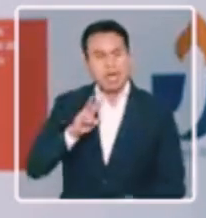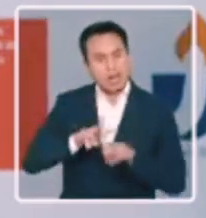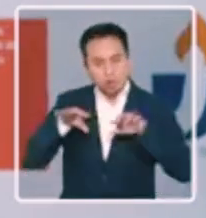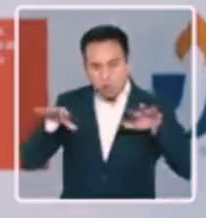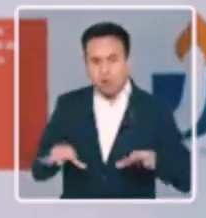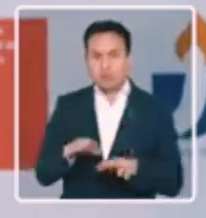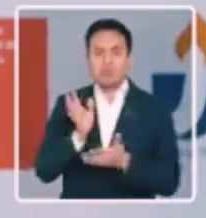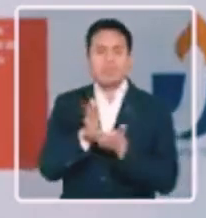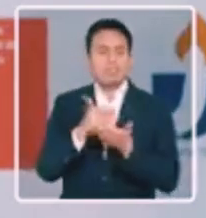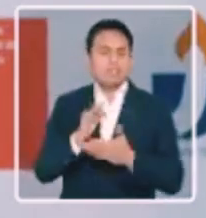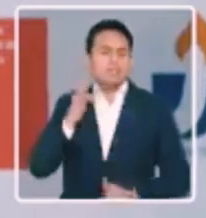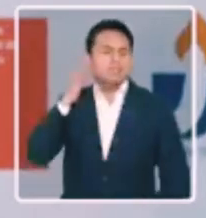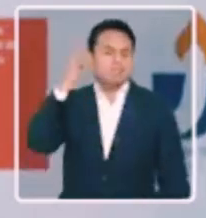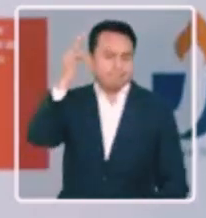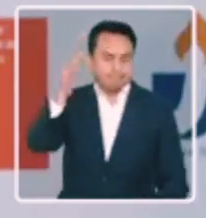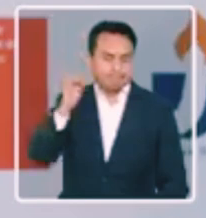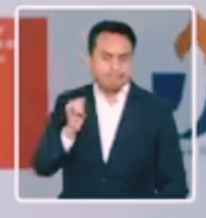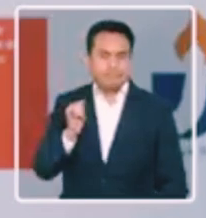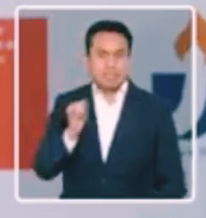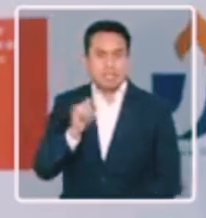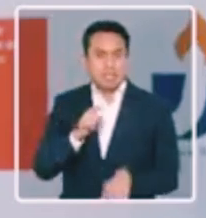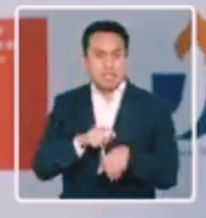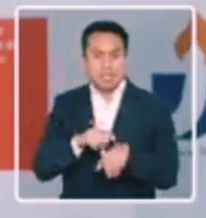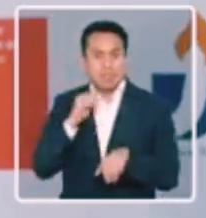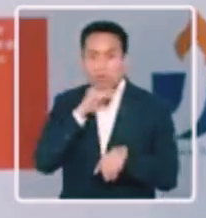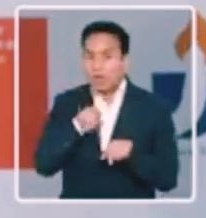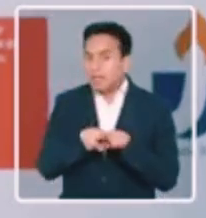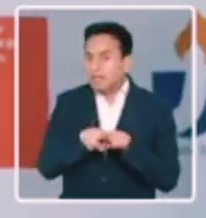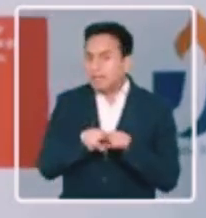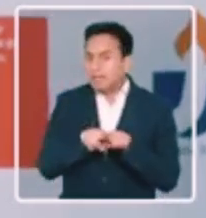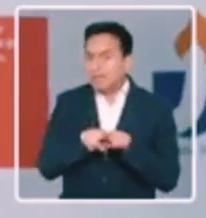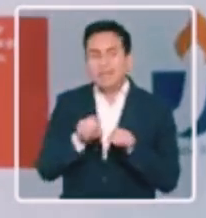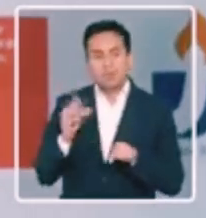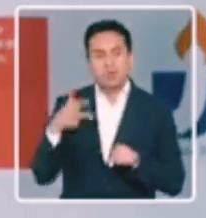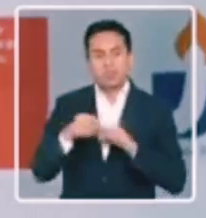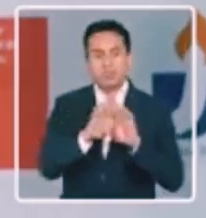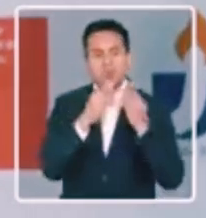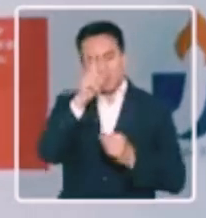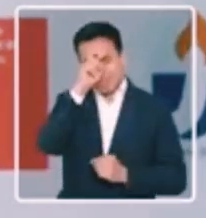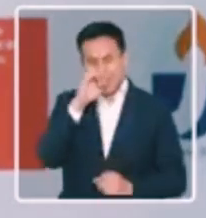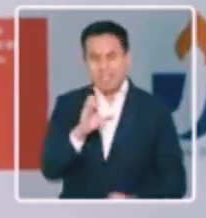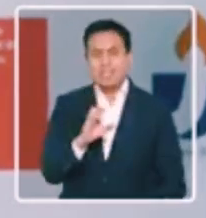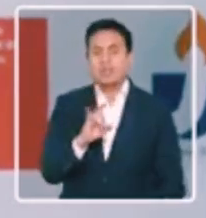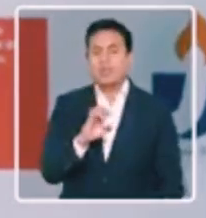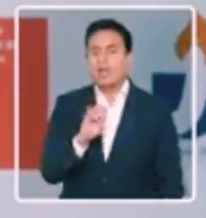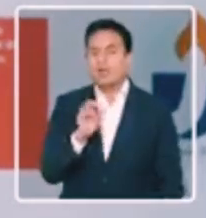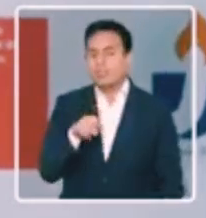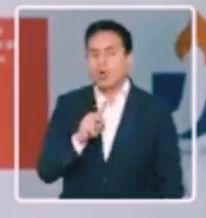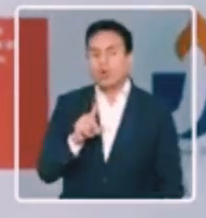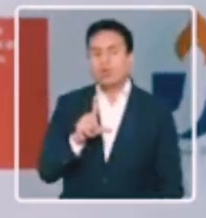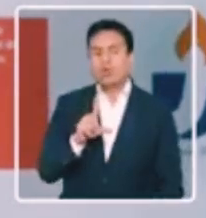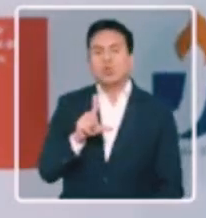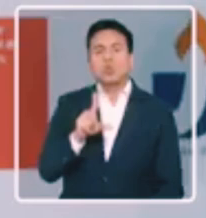esfuerzo Estos son planes de largo plazo estas no son cuestiones son como acabamos de inaugurar un hospital en curac Perdón un hospital en